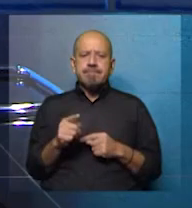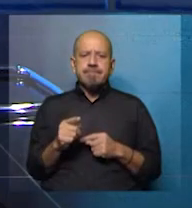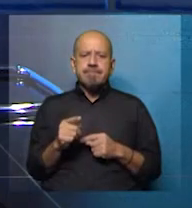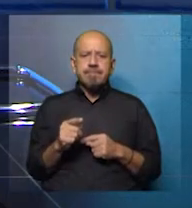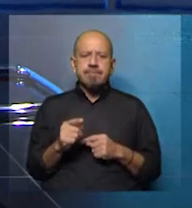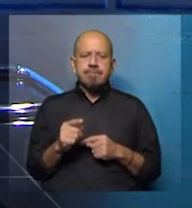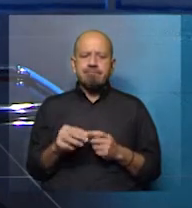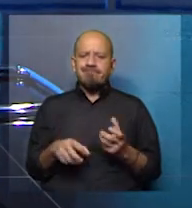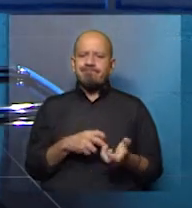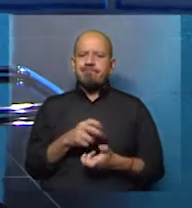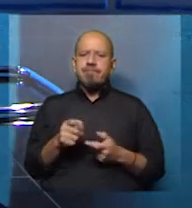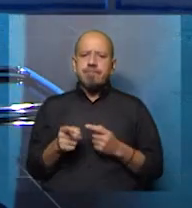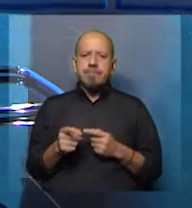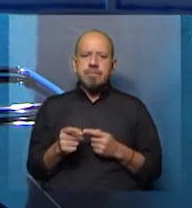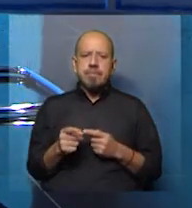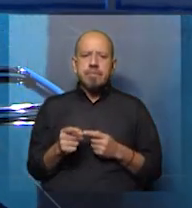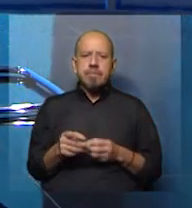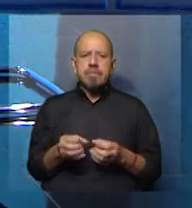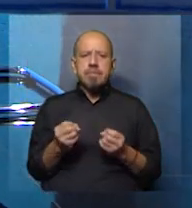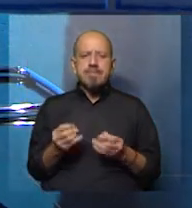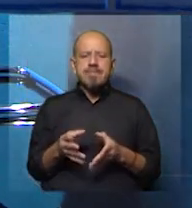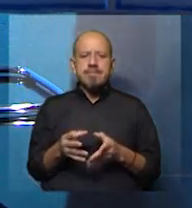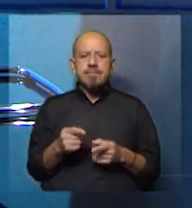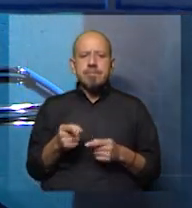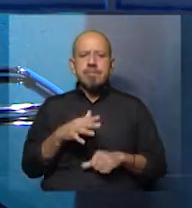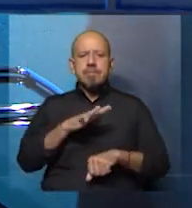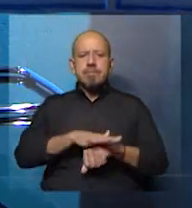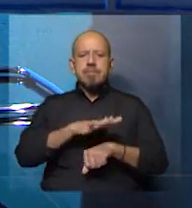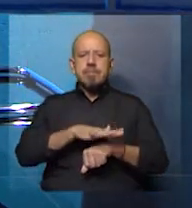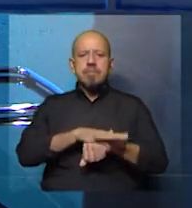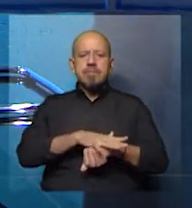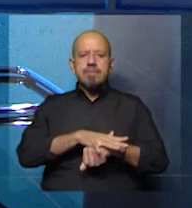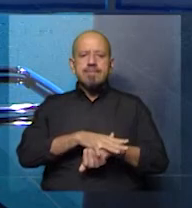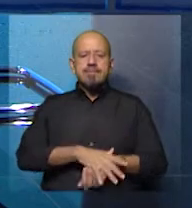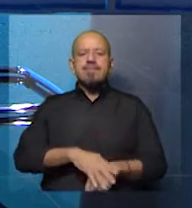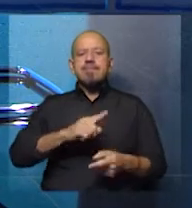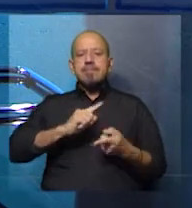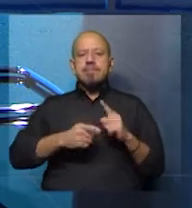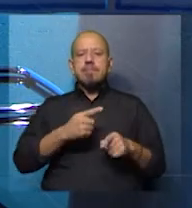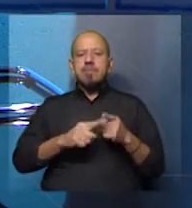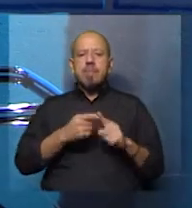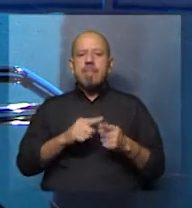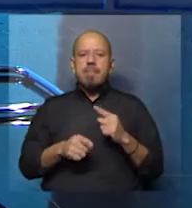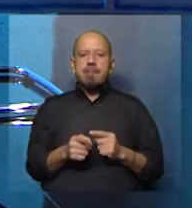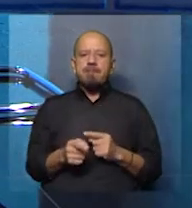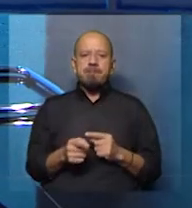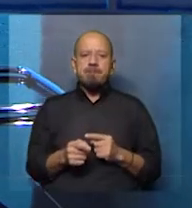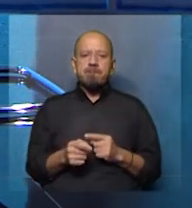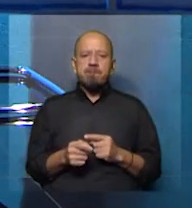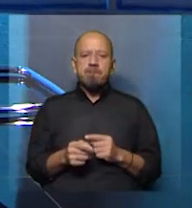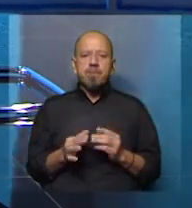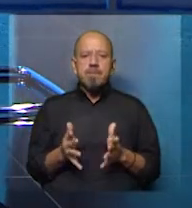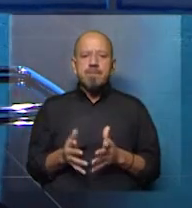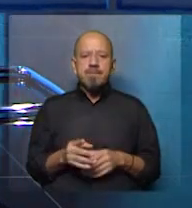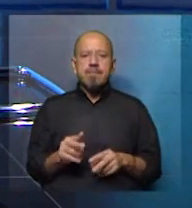complejo Ah y por eso nosotros en su momento cuando teníamos la coordina nación que llamábamos inter calle el